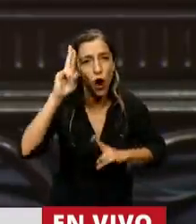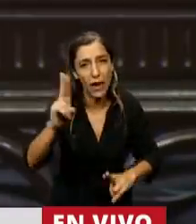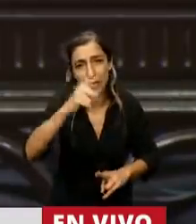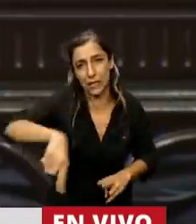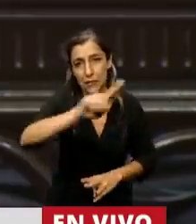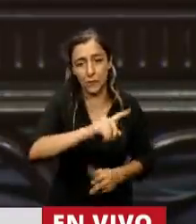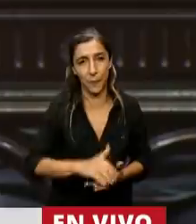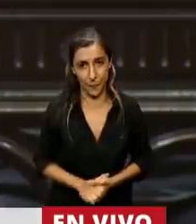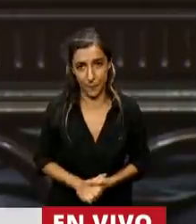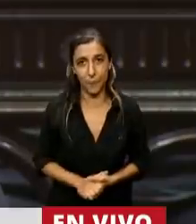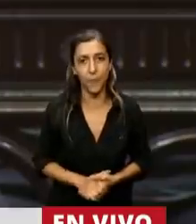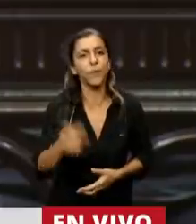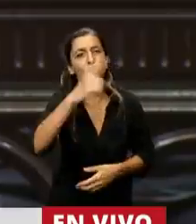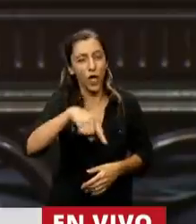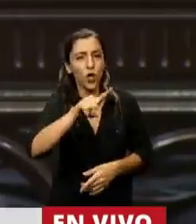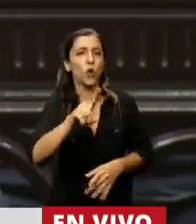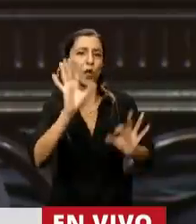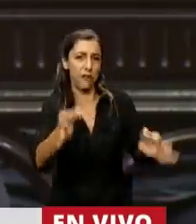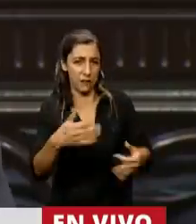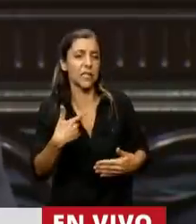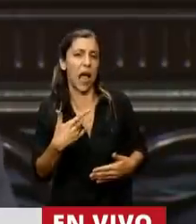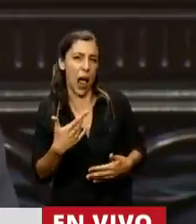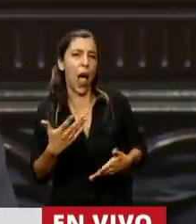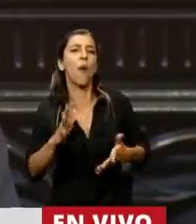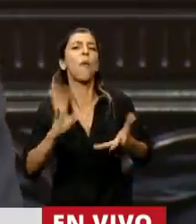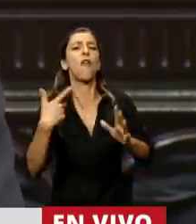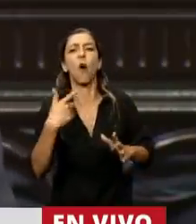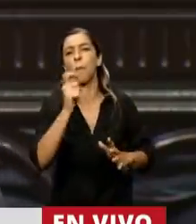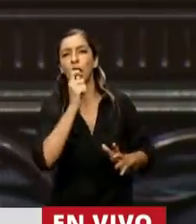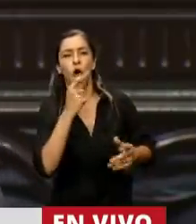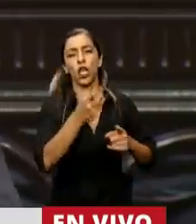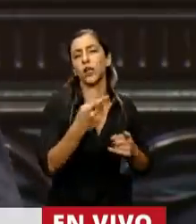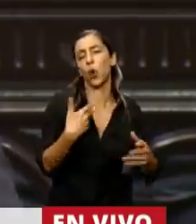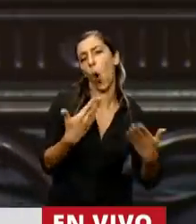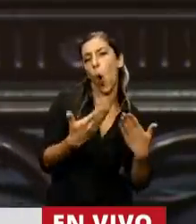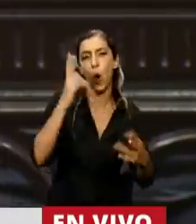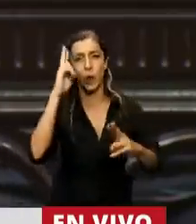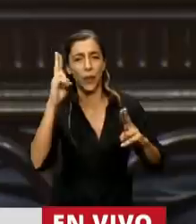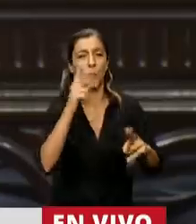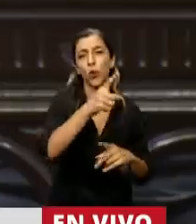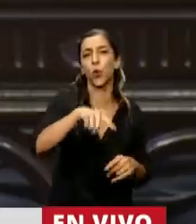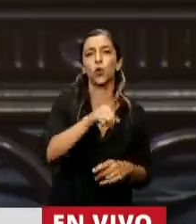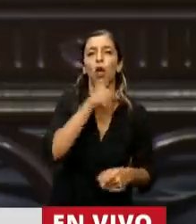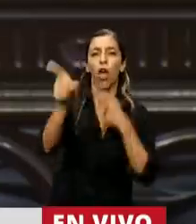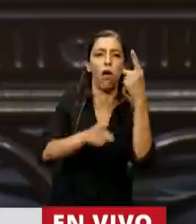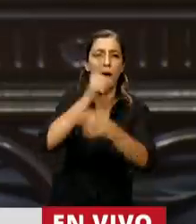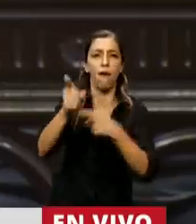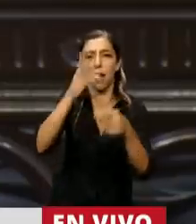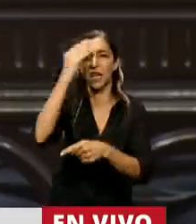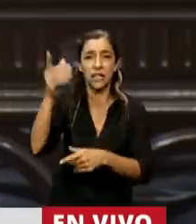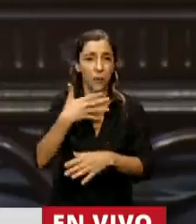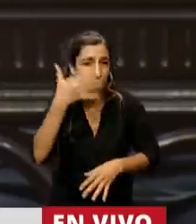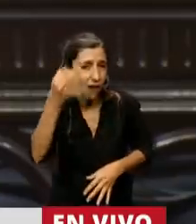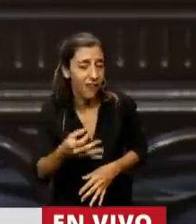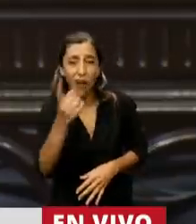periodistas porque ustedes hay que los tratan bien es el único que tiene equidad sino porque cristina cristina lo sabe lo que son esto que se ve